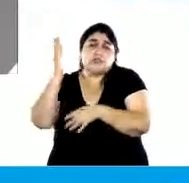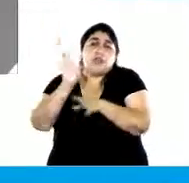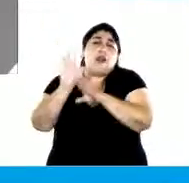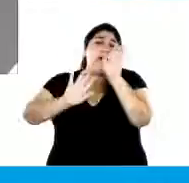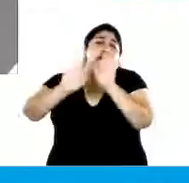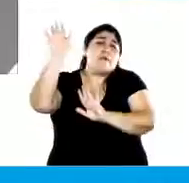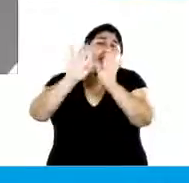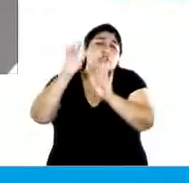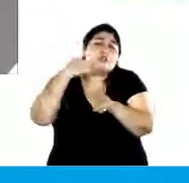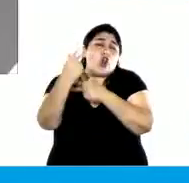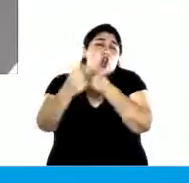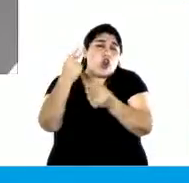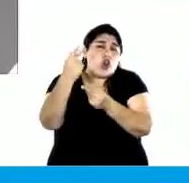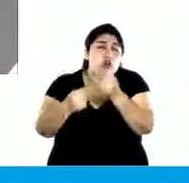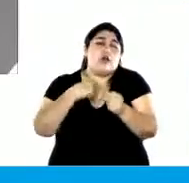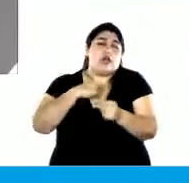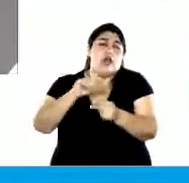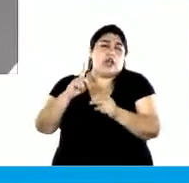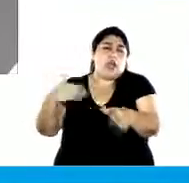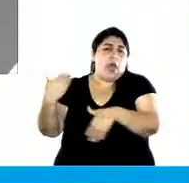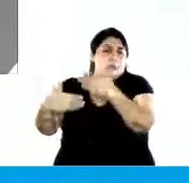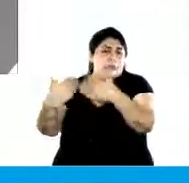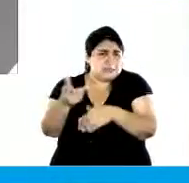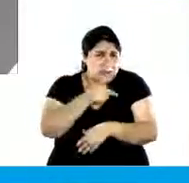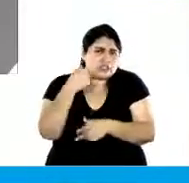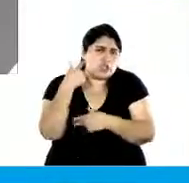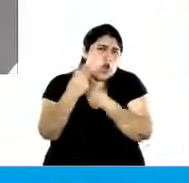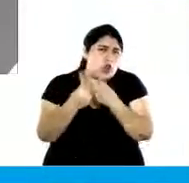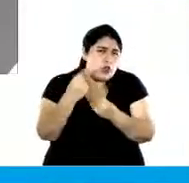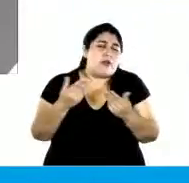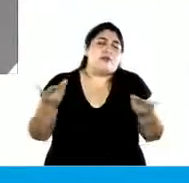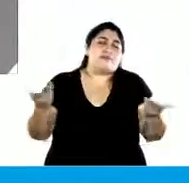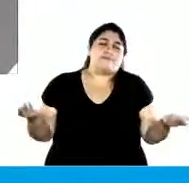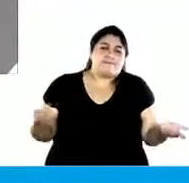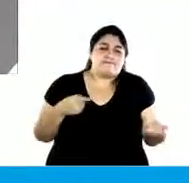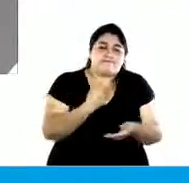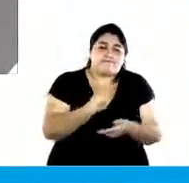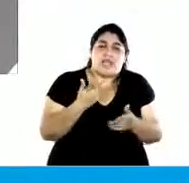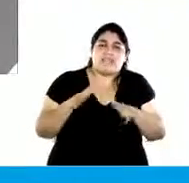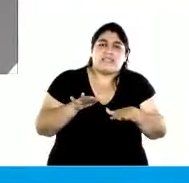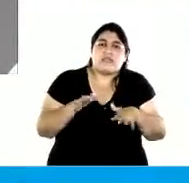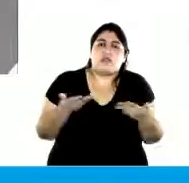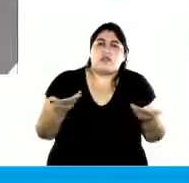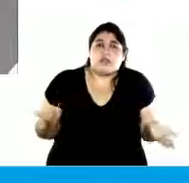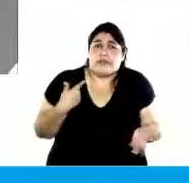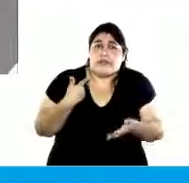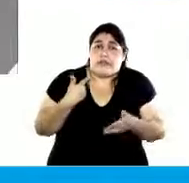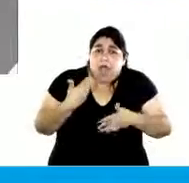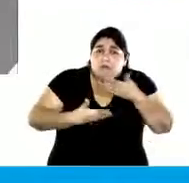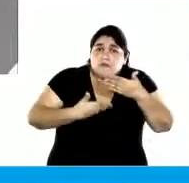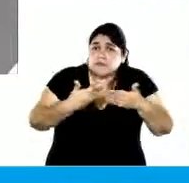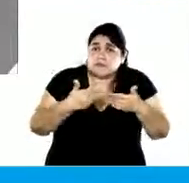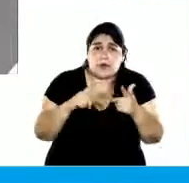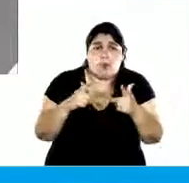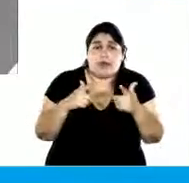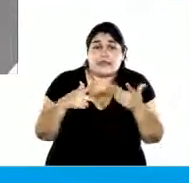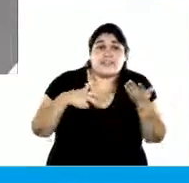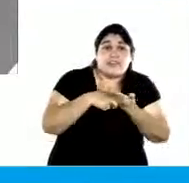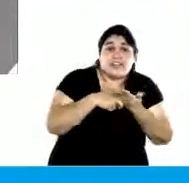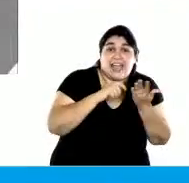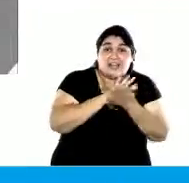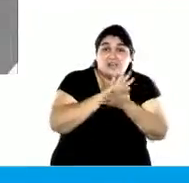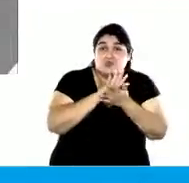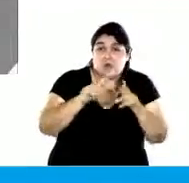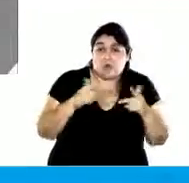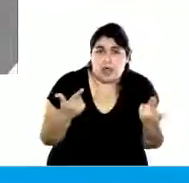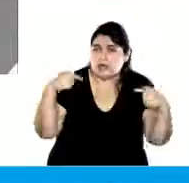del gobernador de no querer avanzar con estos, nos llevaron a esta situación de que no logramos avanzar con exenciones fiscales y ahora nos encontramos con que